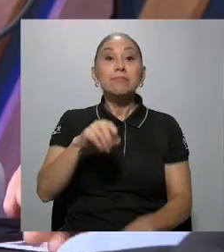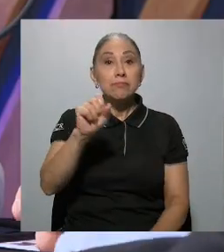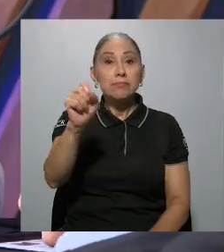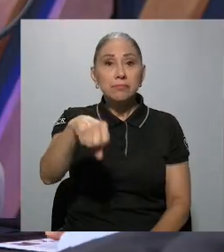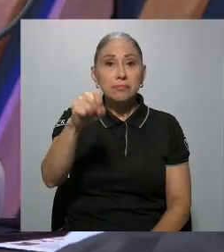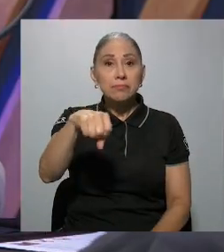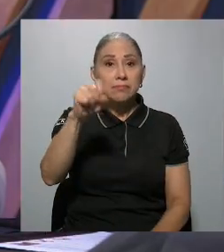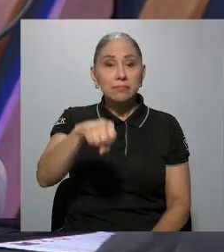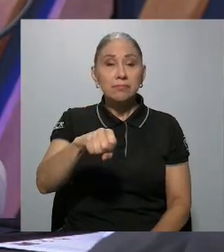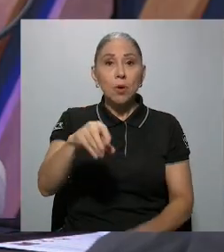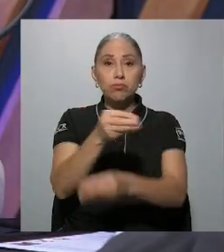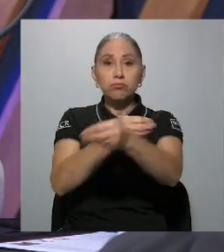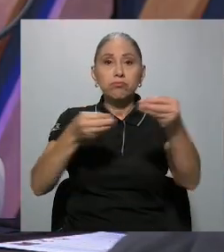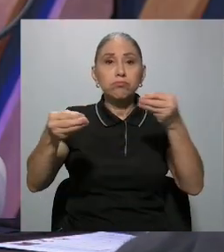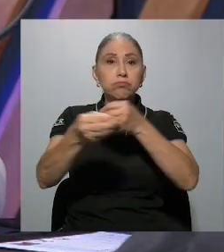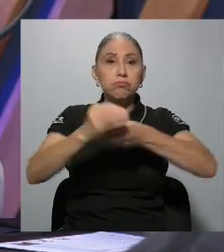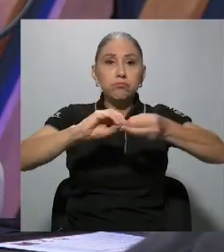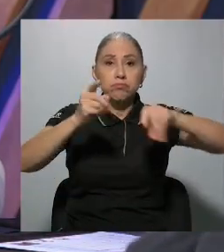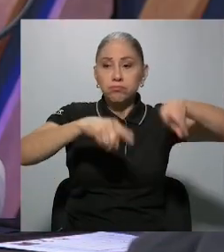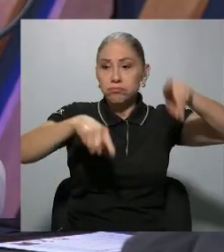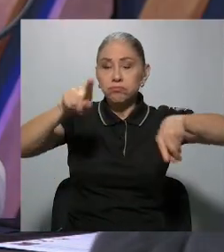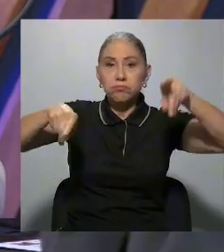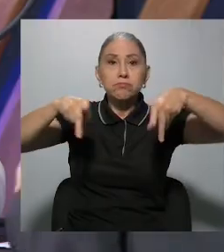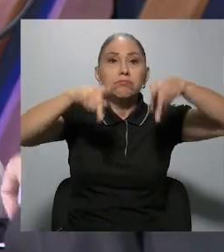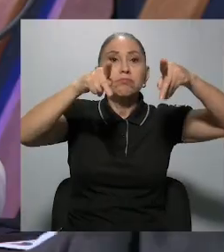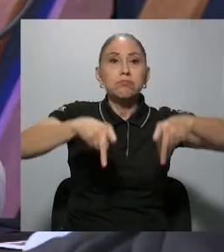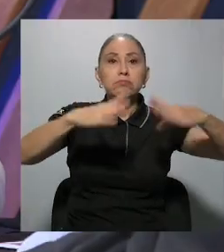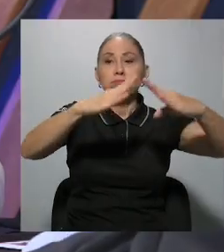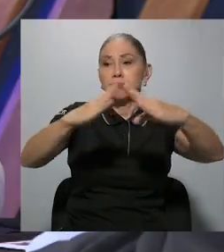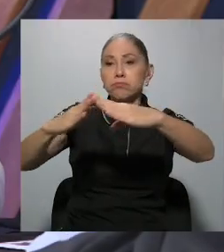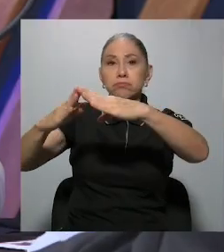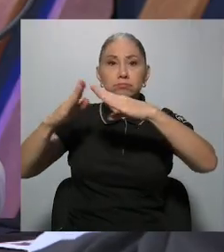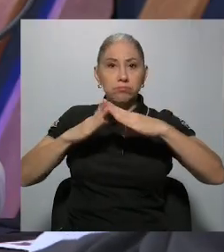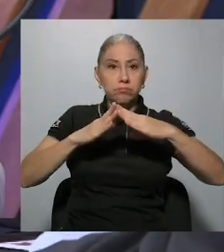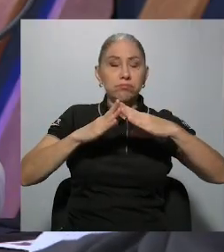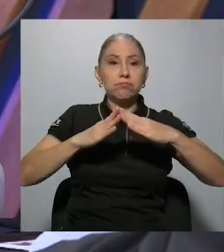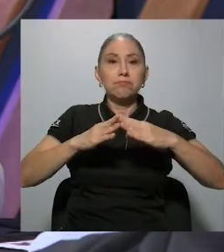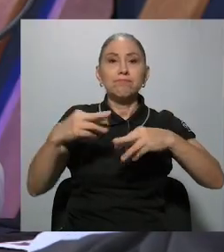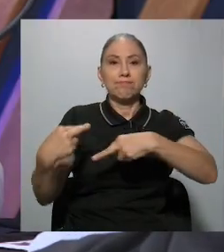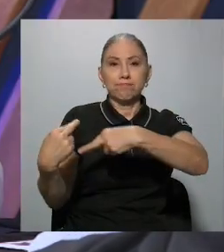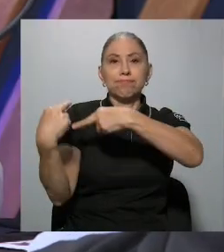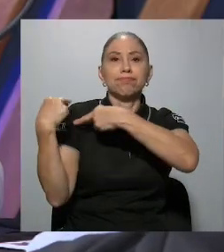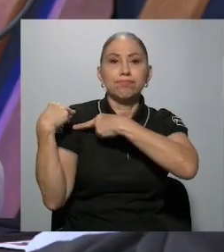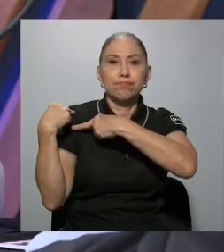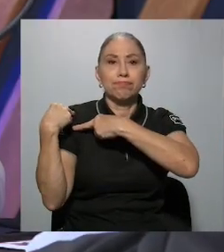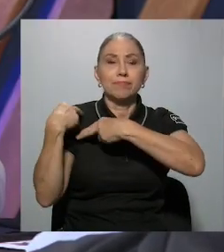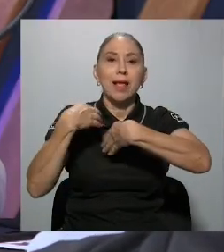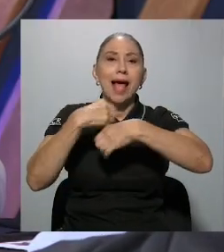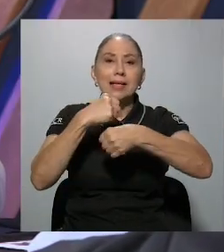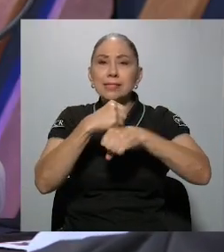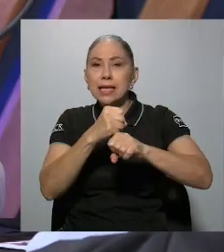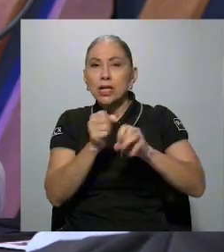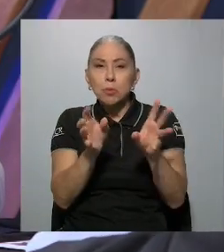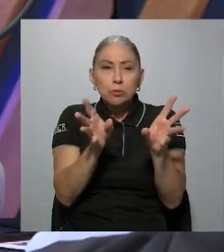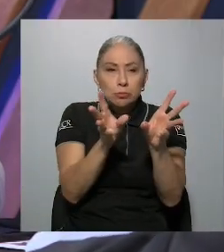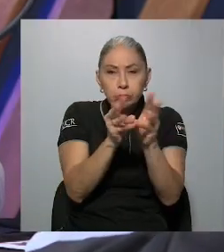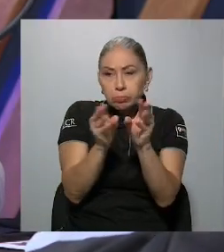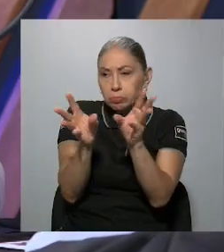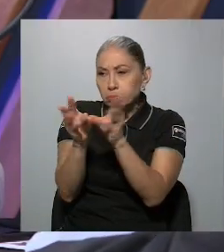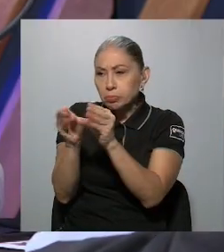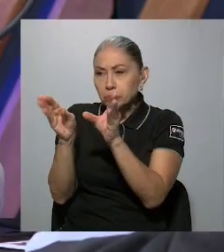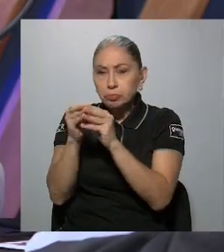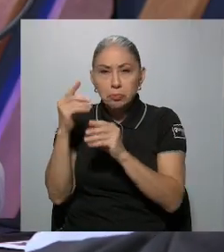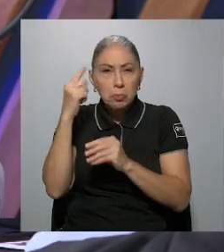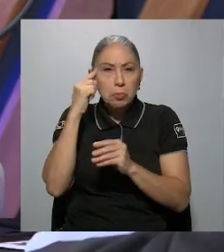su programa. Y efectivamente, la Unidad de Estadísticas Demográficas es la encargada de la elaboración de